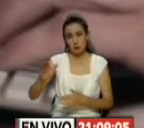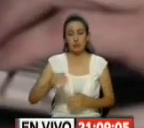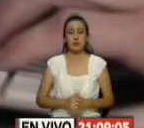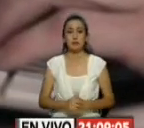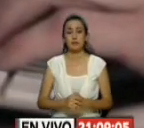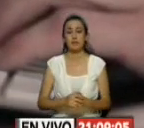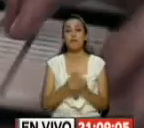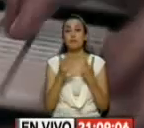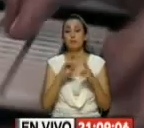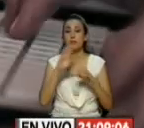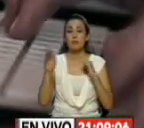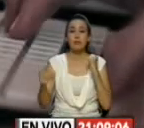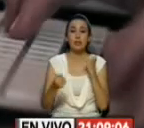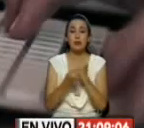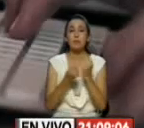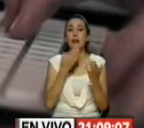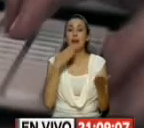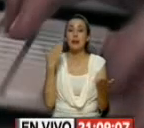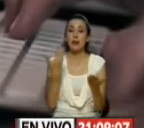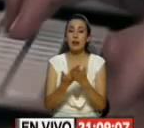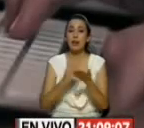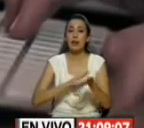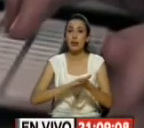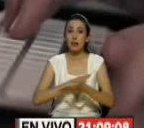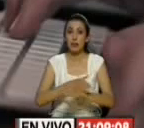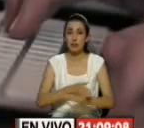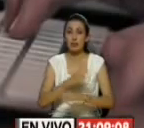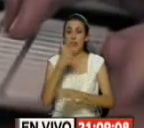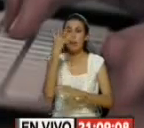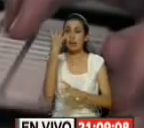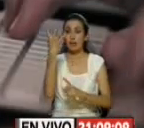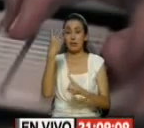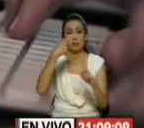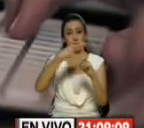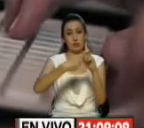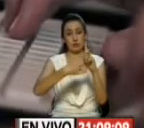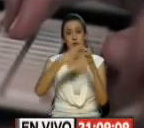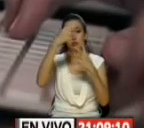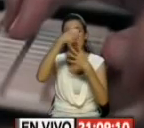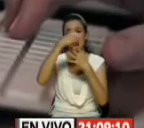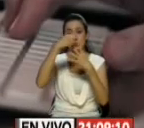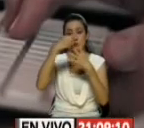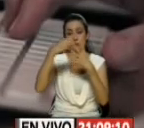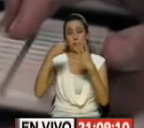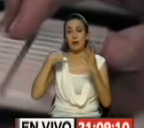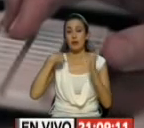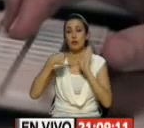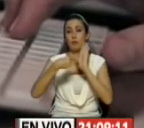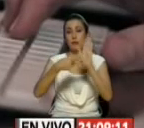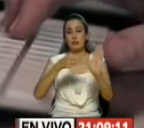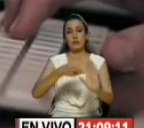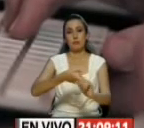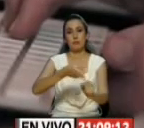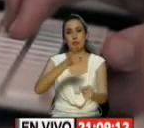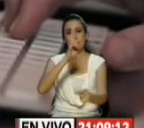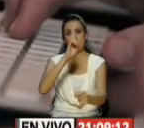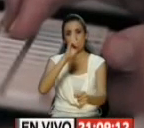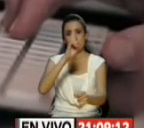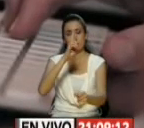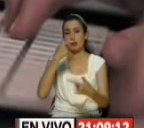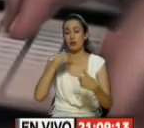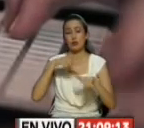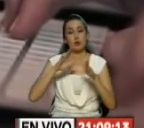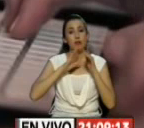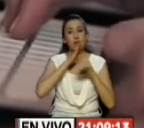añadió Barrera, quien dijo además: después de estos 14 meses frente a Educación Superior he presentado mi renuncia. Actuaré